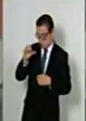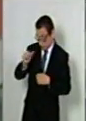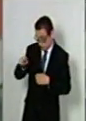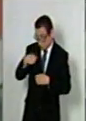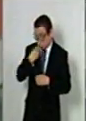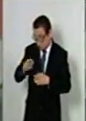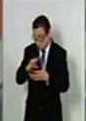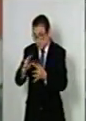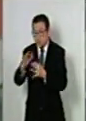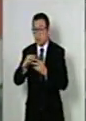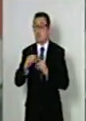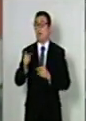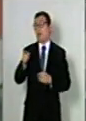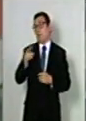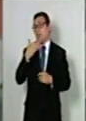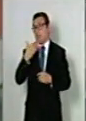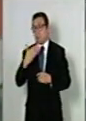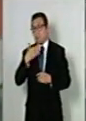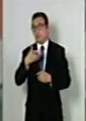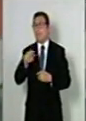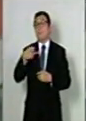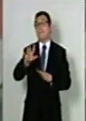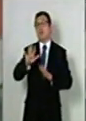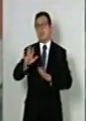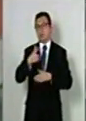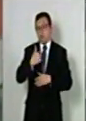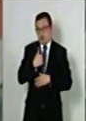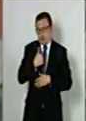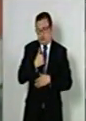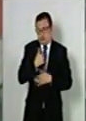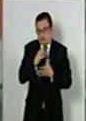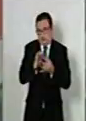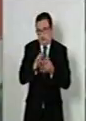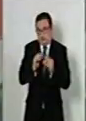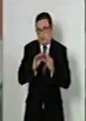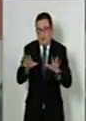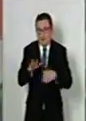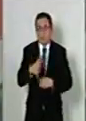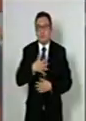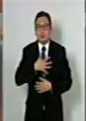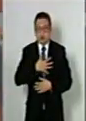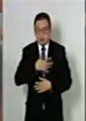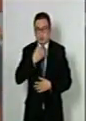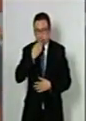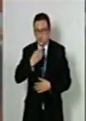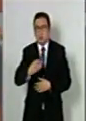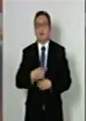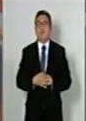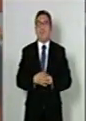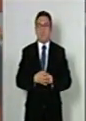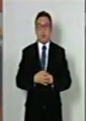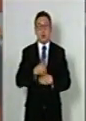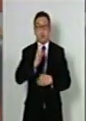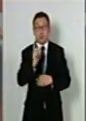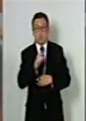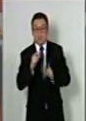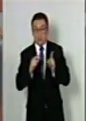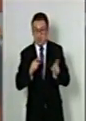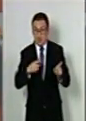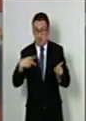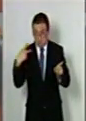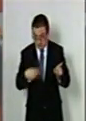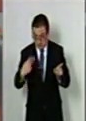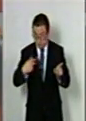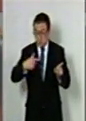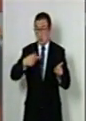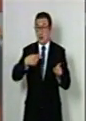pero no equivoqué en mi expresión. Cada vez que un delincuente dispara una